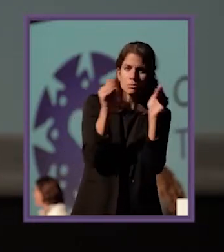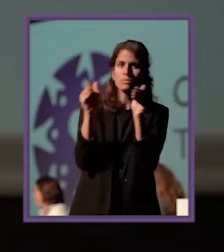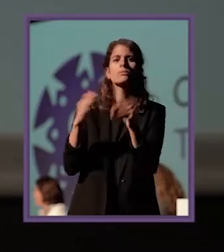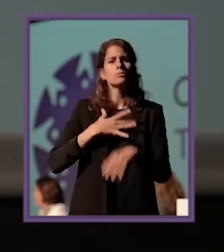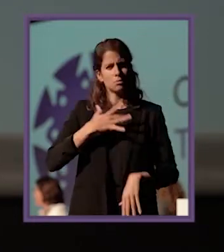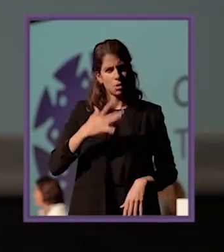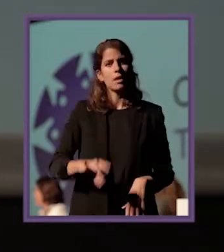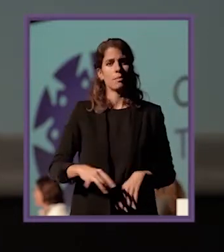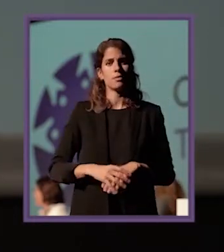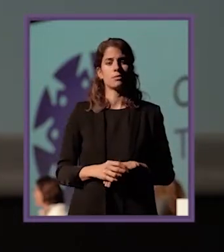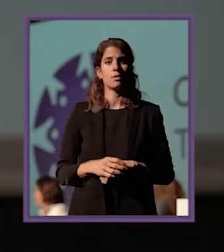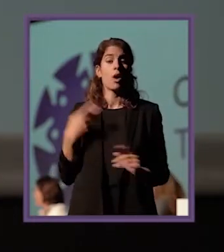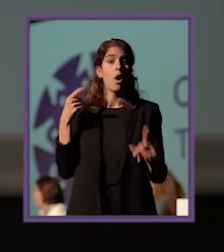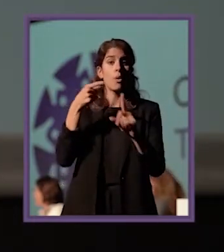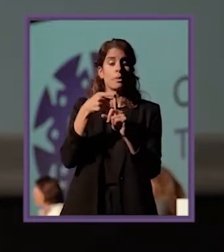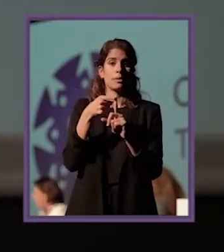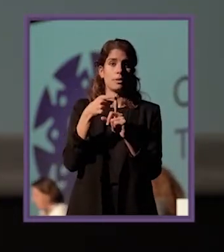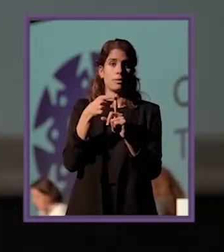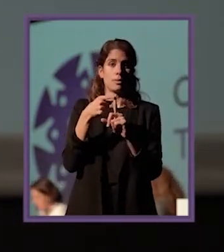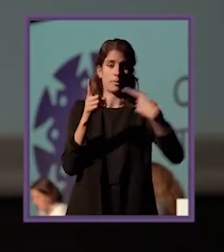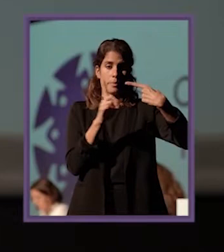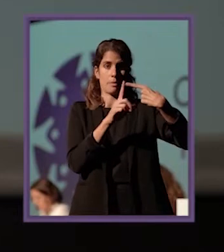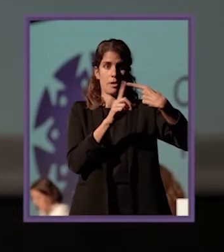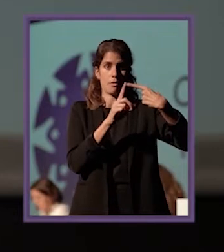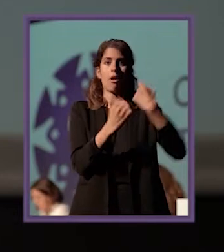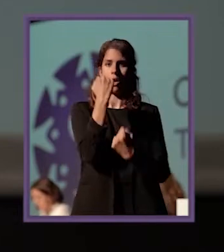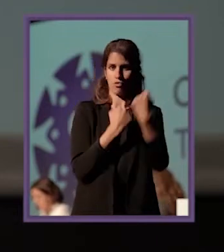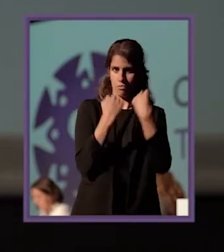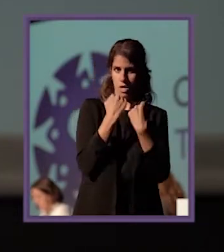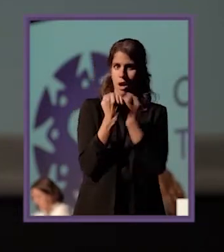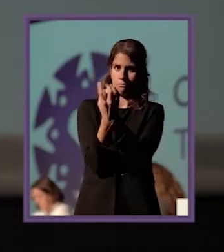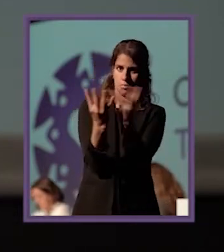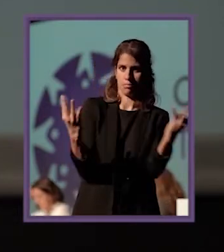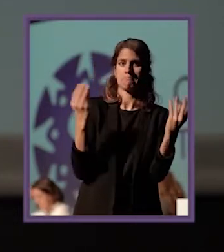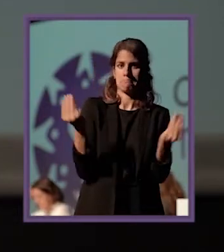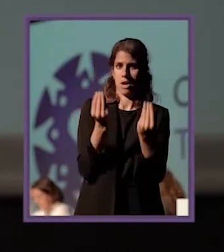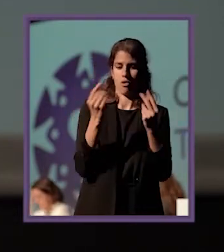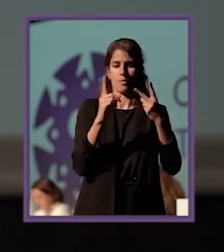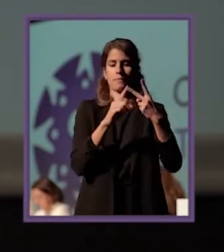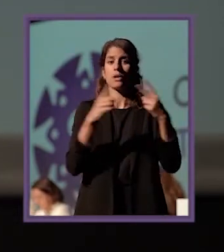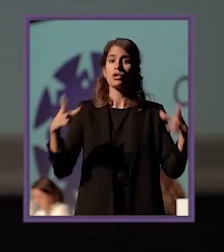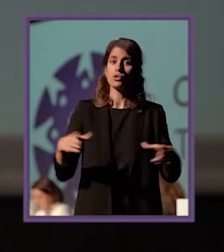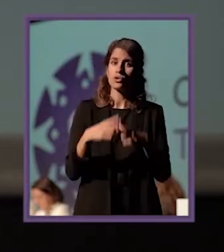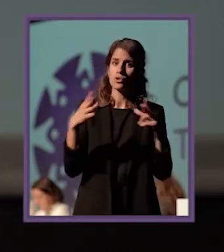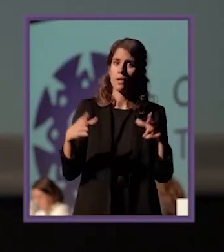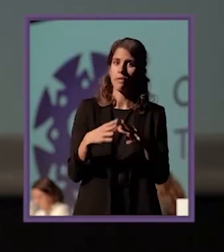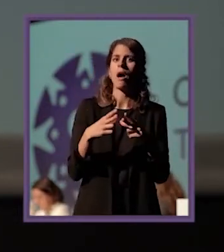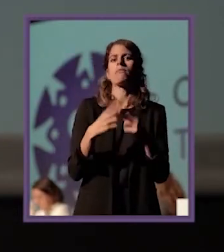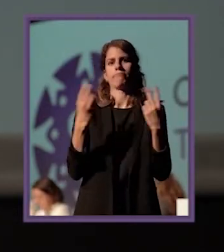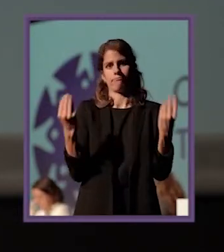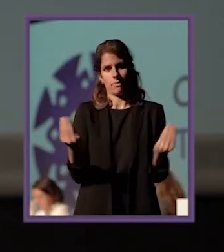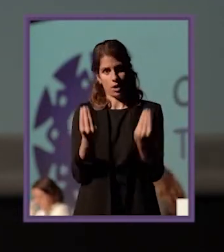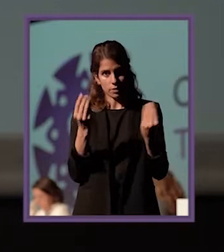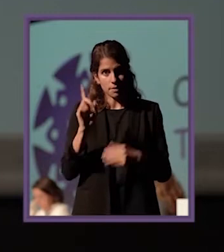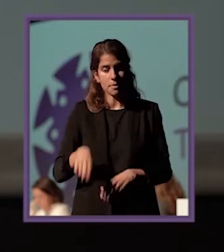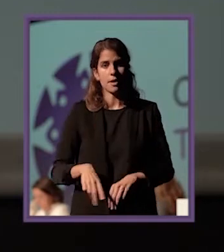no solo desde una visión económica, sino una visión social, pues